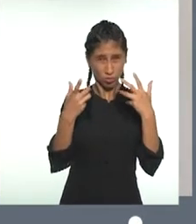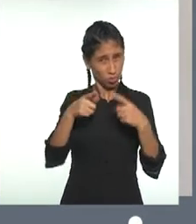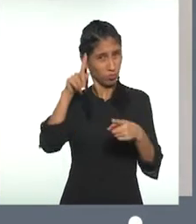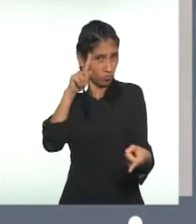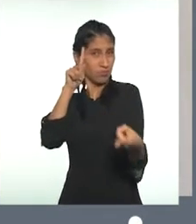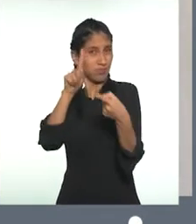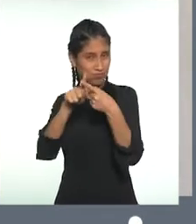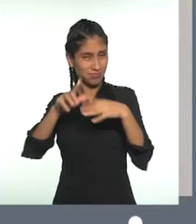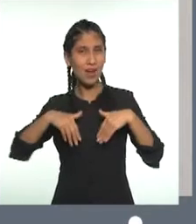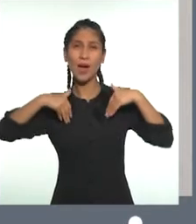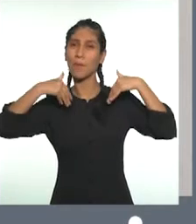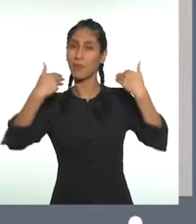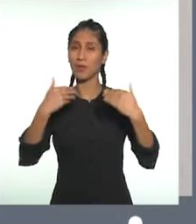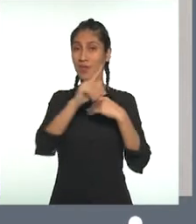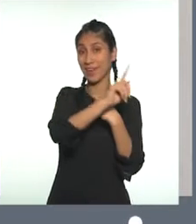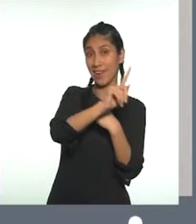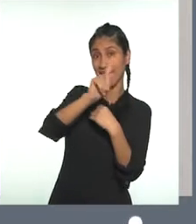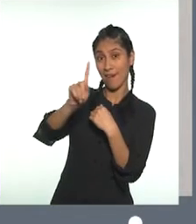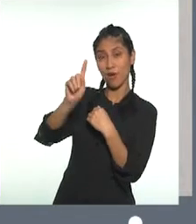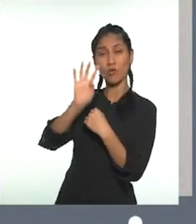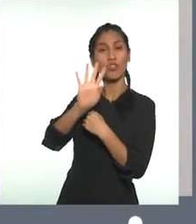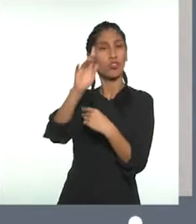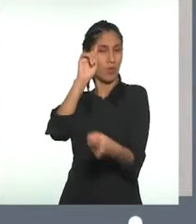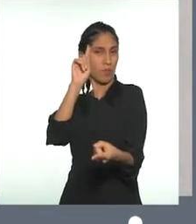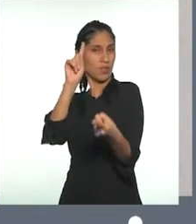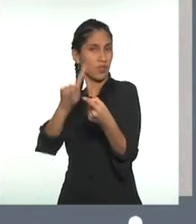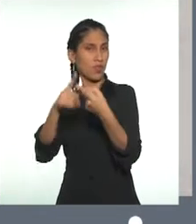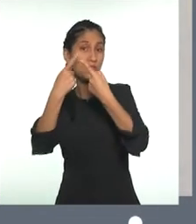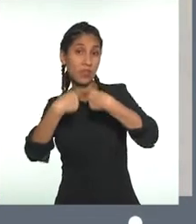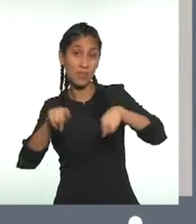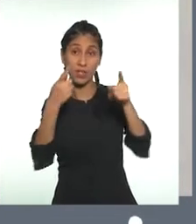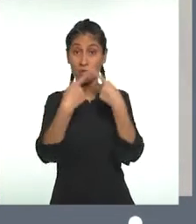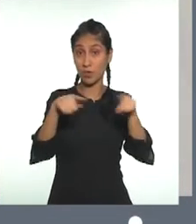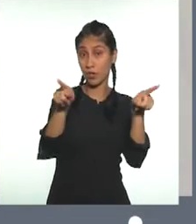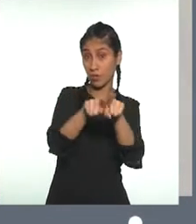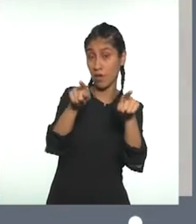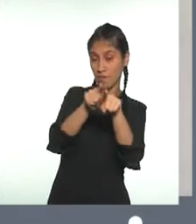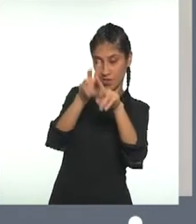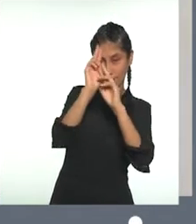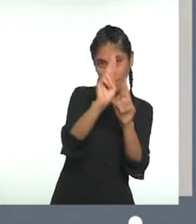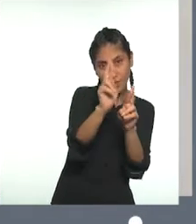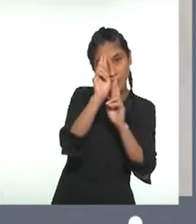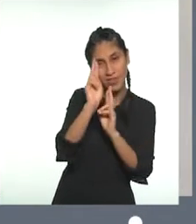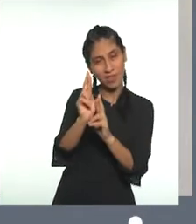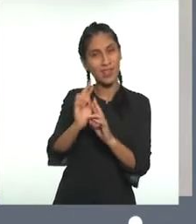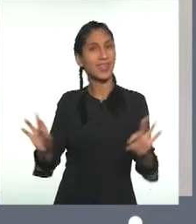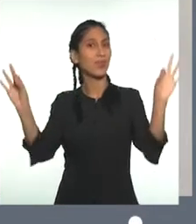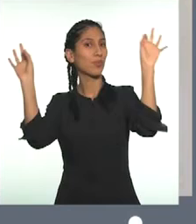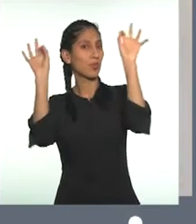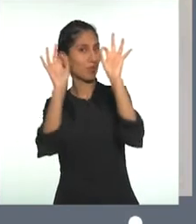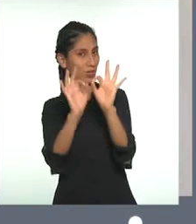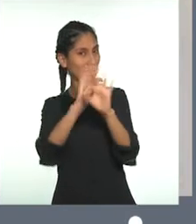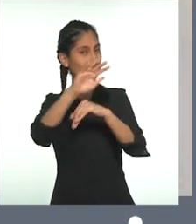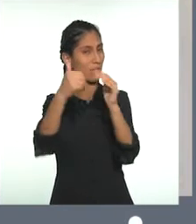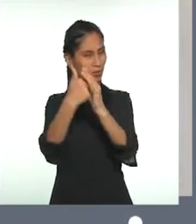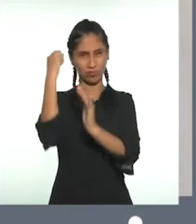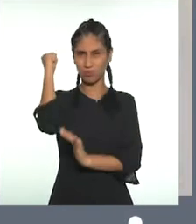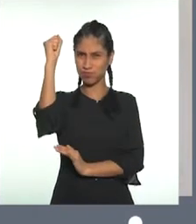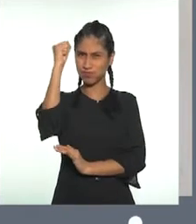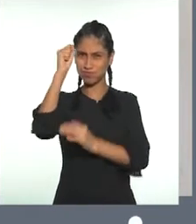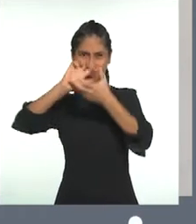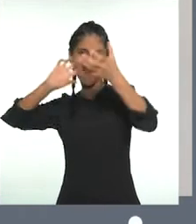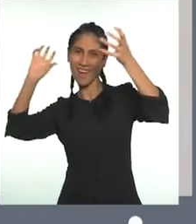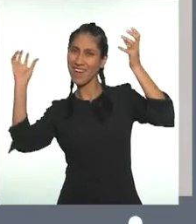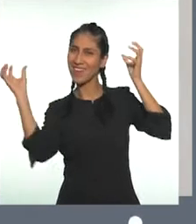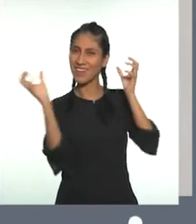sus sueños. Cada uno de ellos tiene una visión diferente, pero también respetada. Esto es muy importante para lograr el cambio